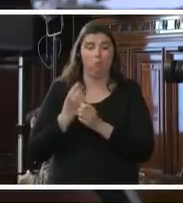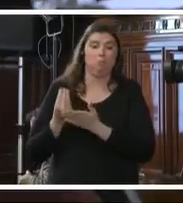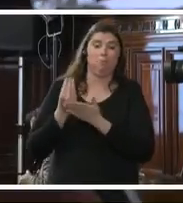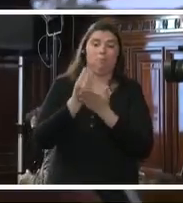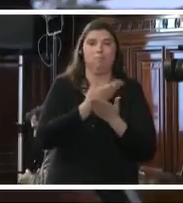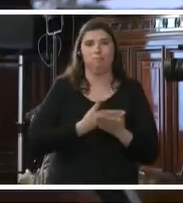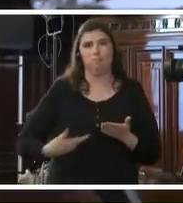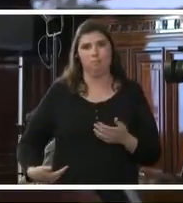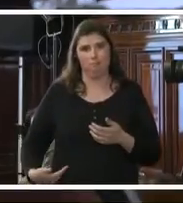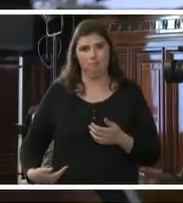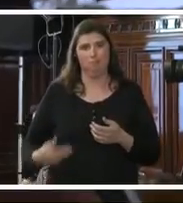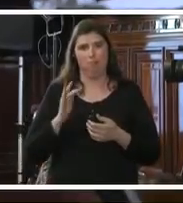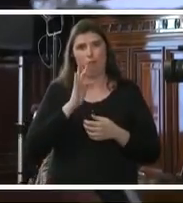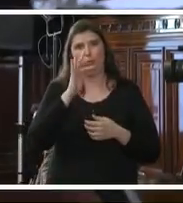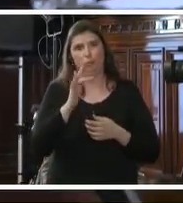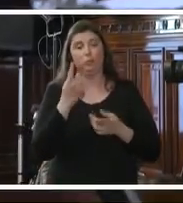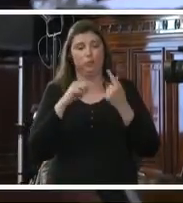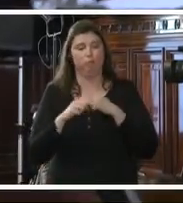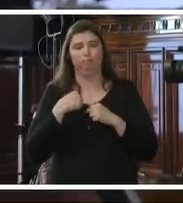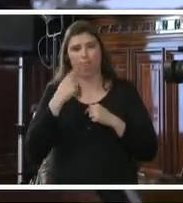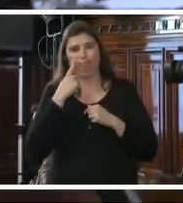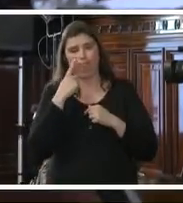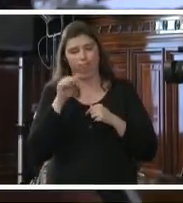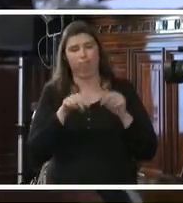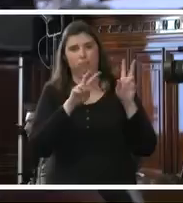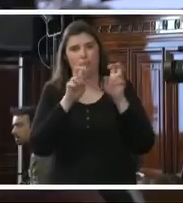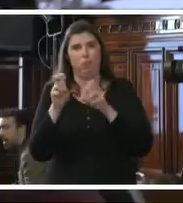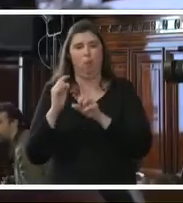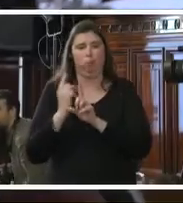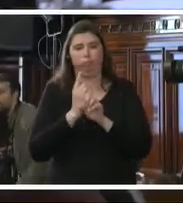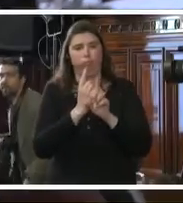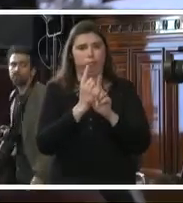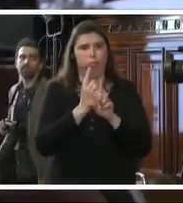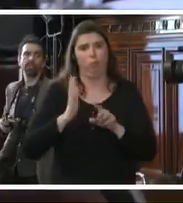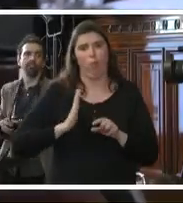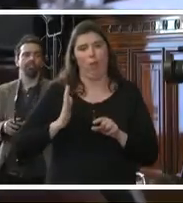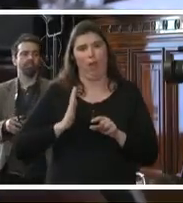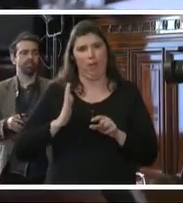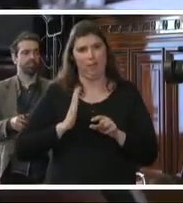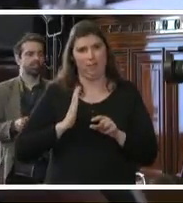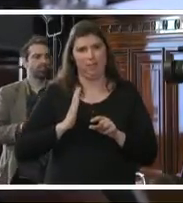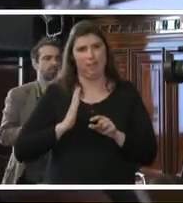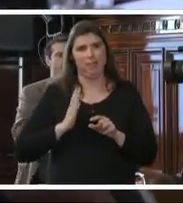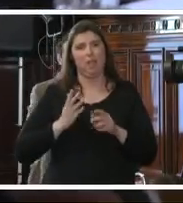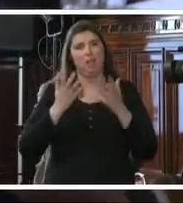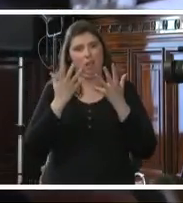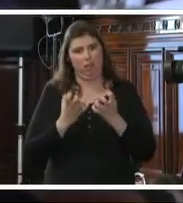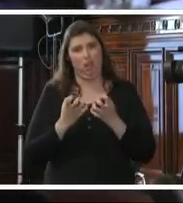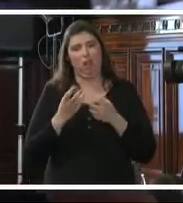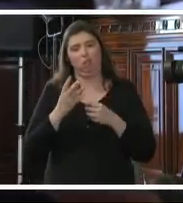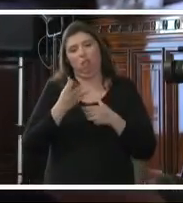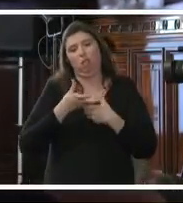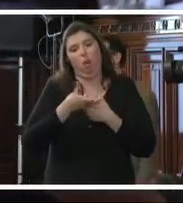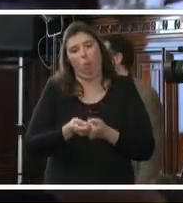de esta cruzada y la manera como se persigue a las mujeres penalmente que hayan llevado a cabo